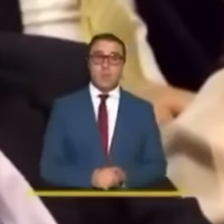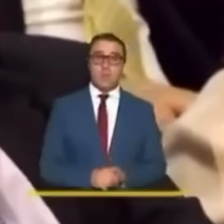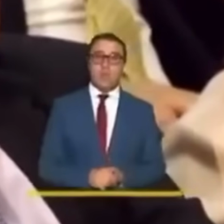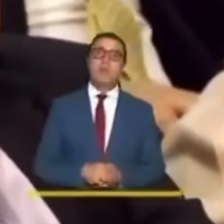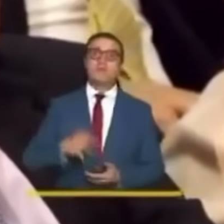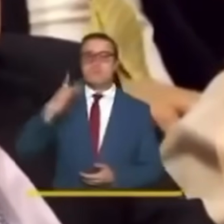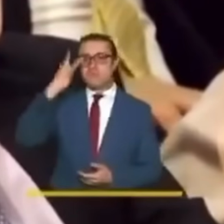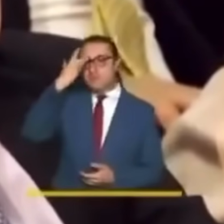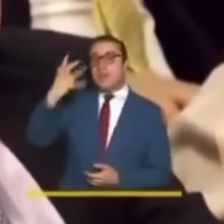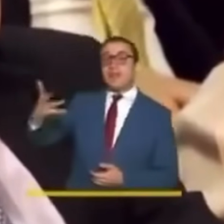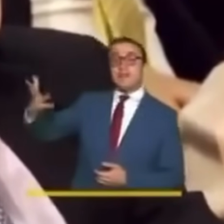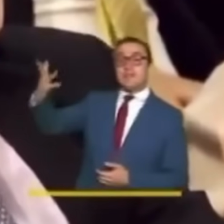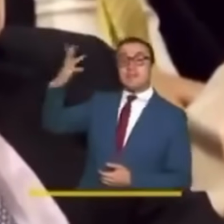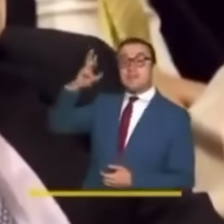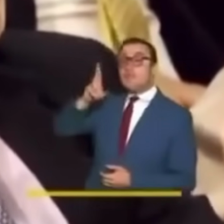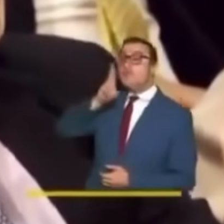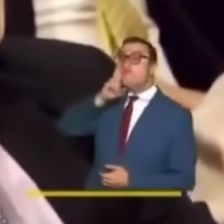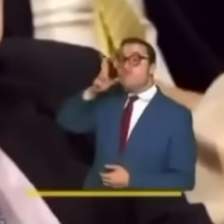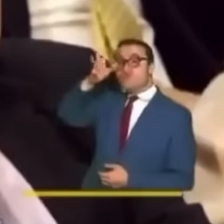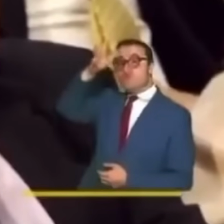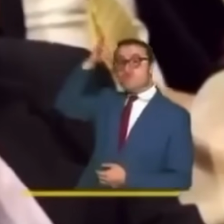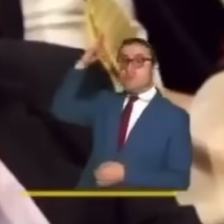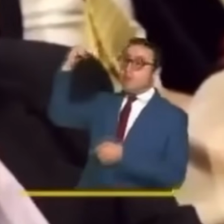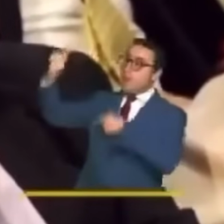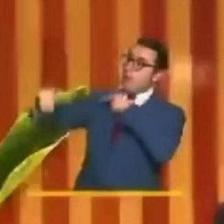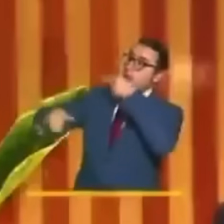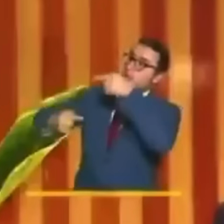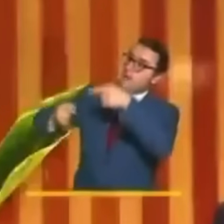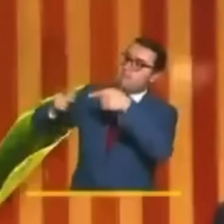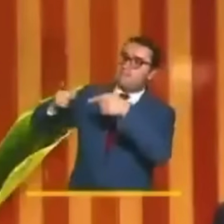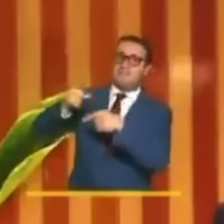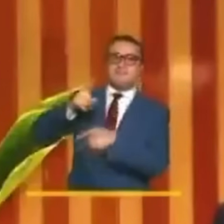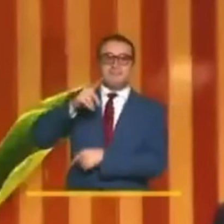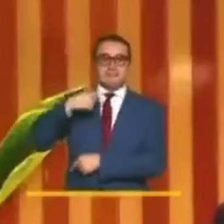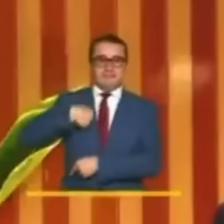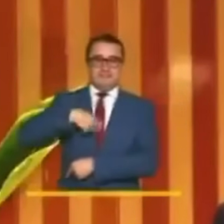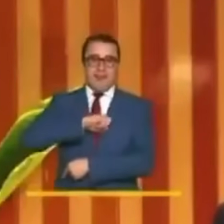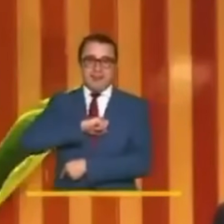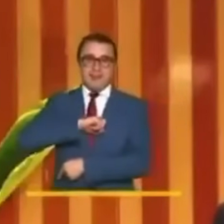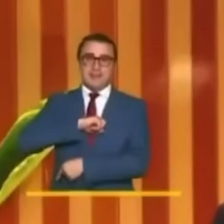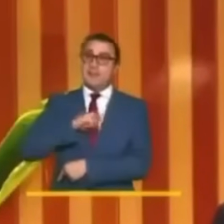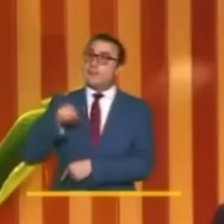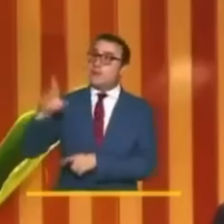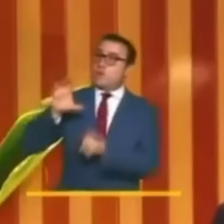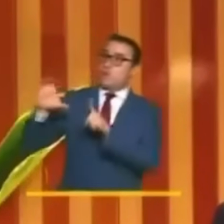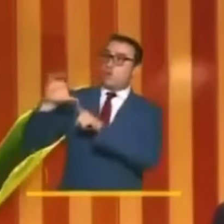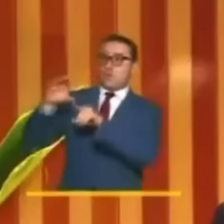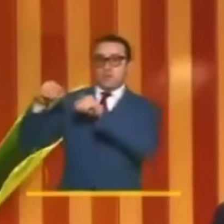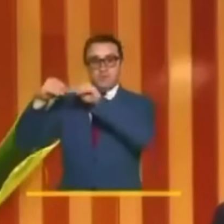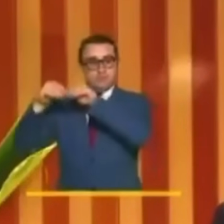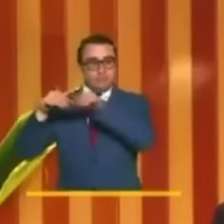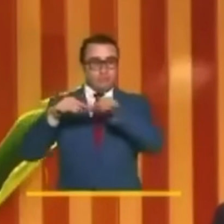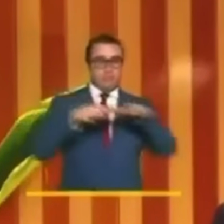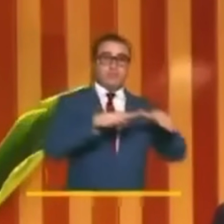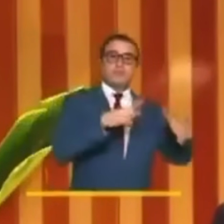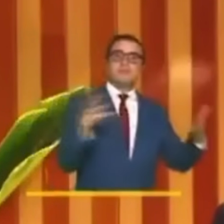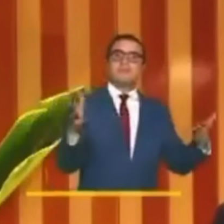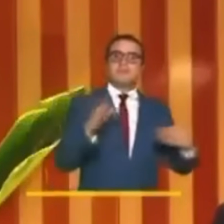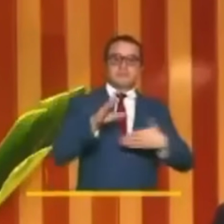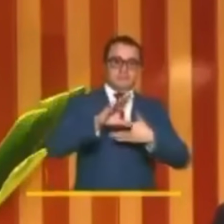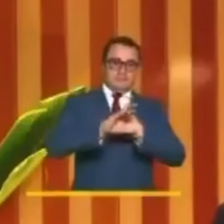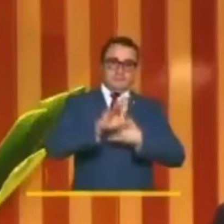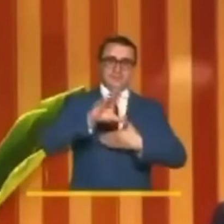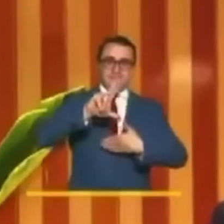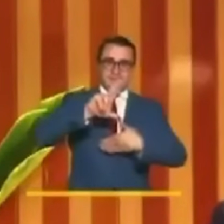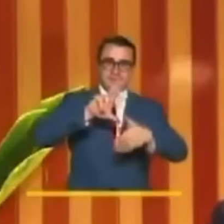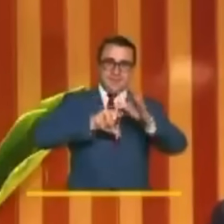Roma. Hay una cultura allí, en el Mediterráneo, que se vino hacia el Caribe. Y ese